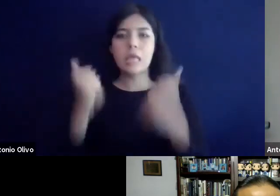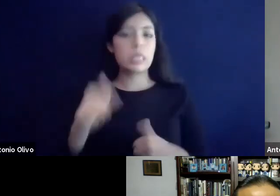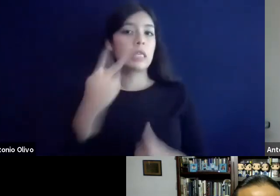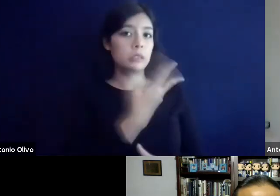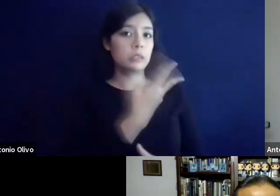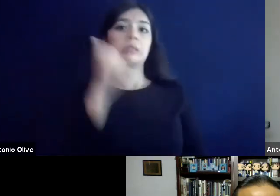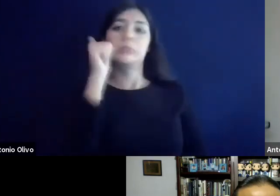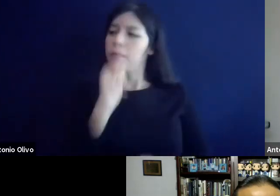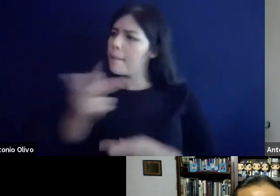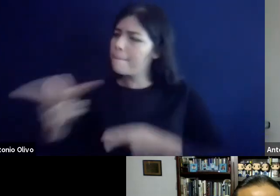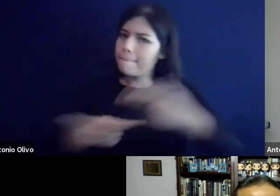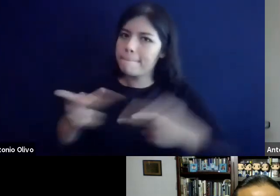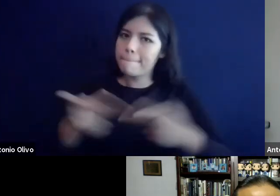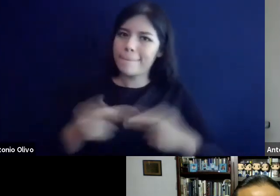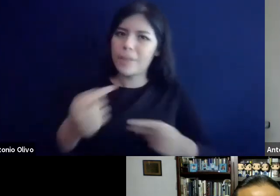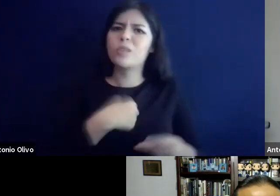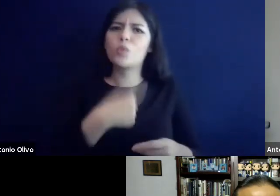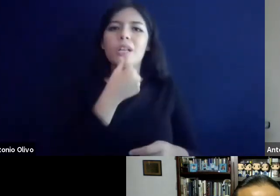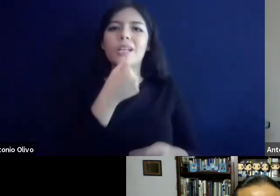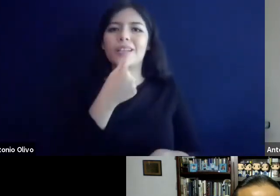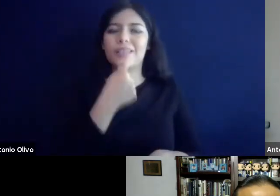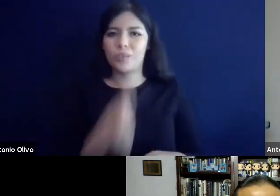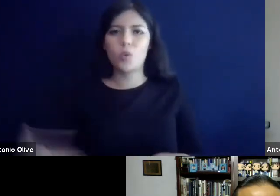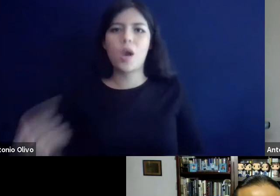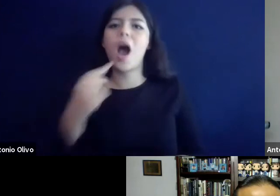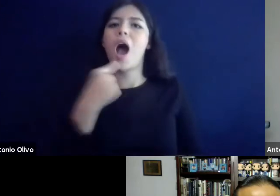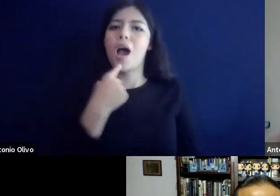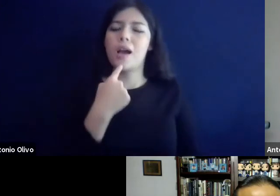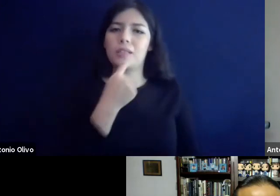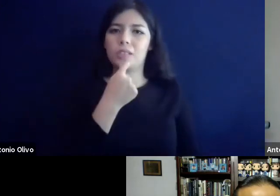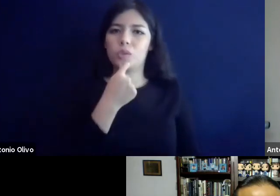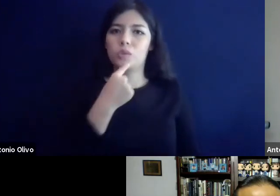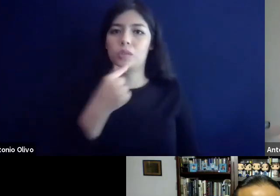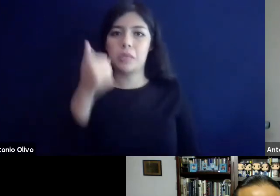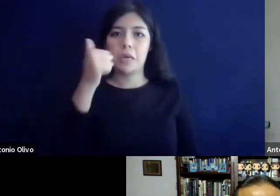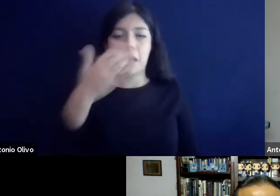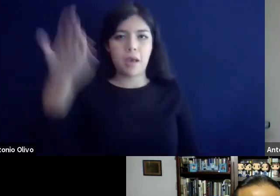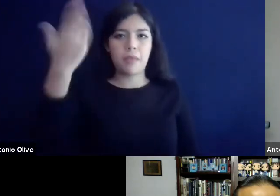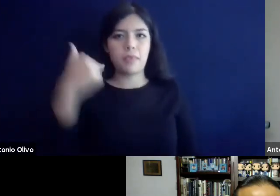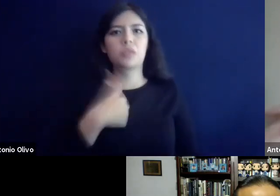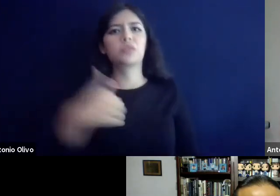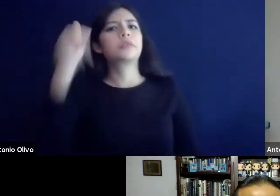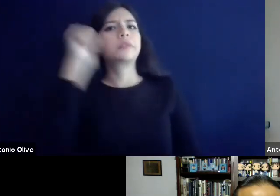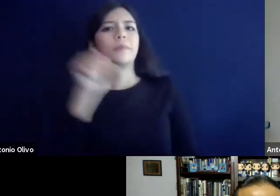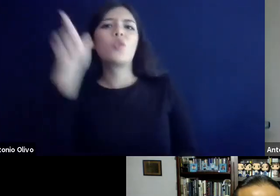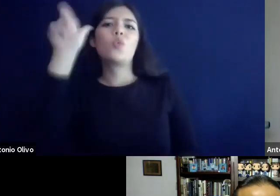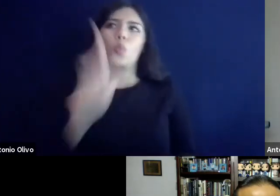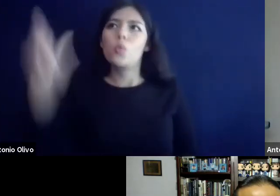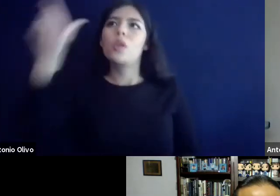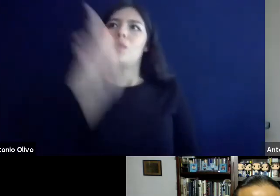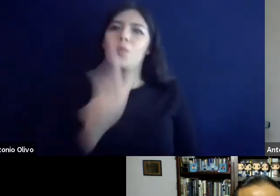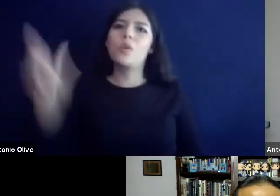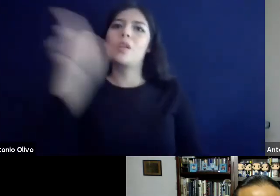niño, o sea, como querían de una u otra manera como solventar, era el niño que todos los lunes cantaba el himno